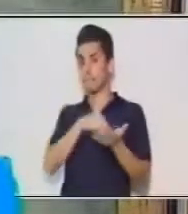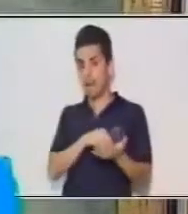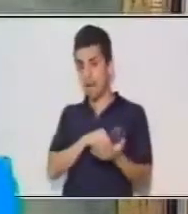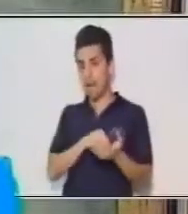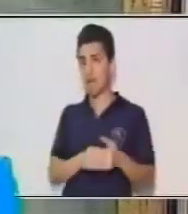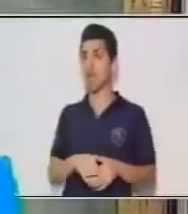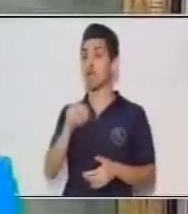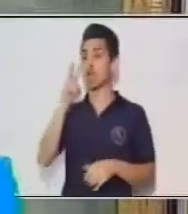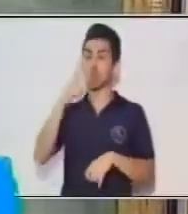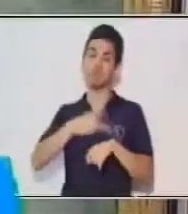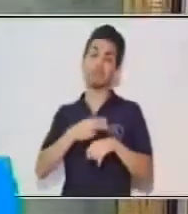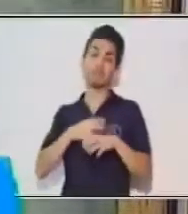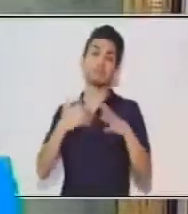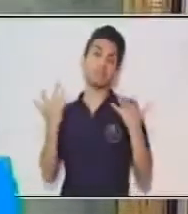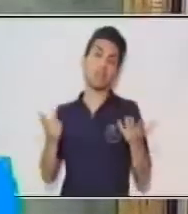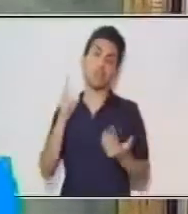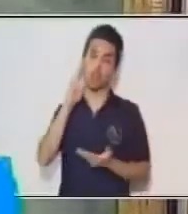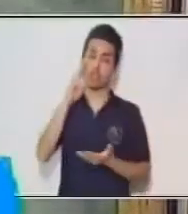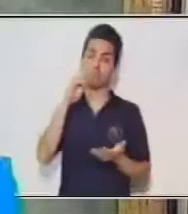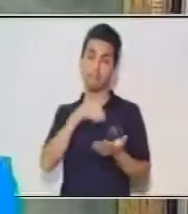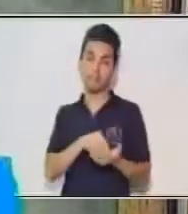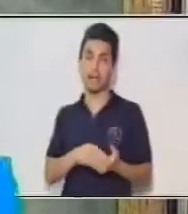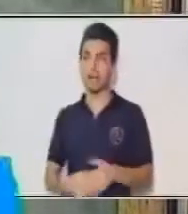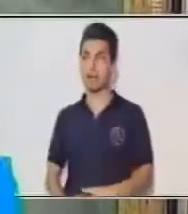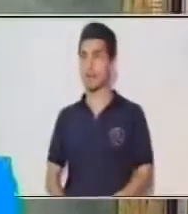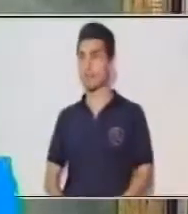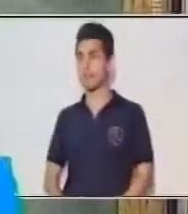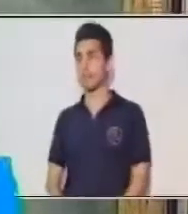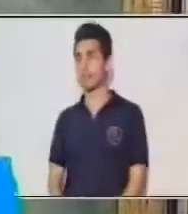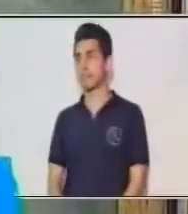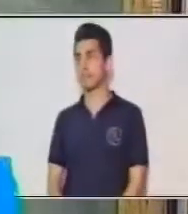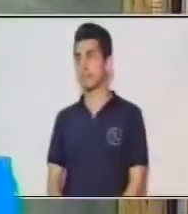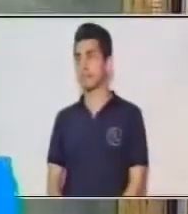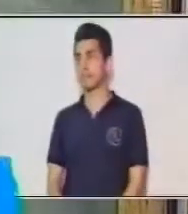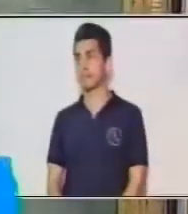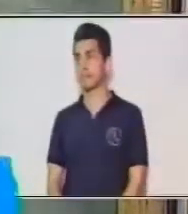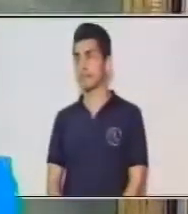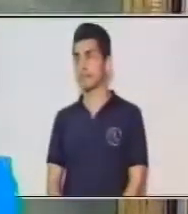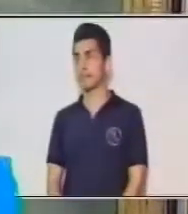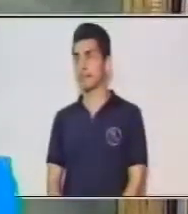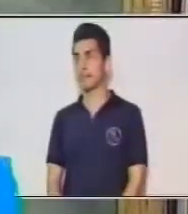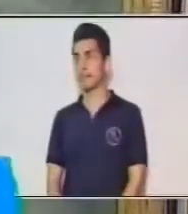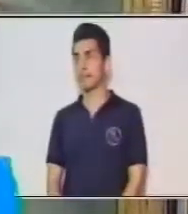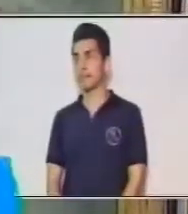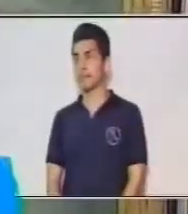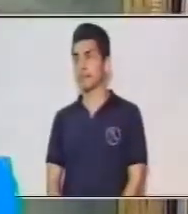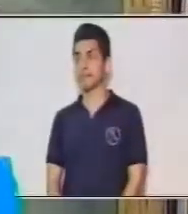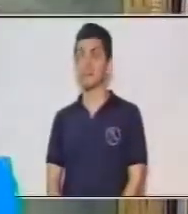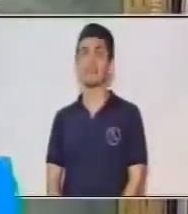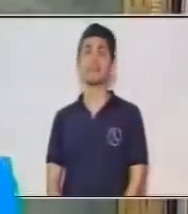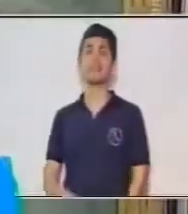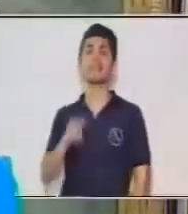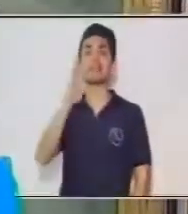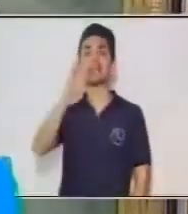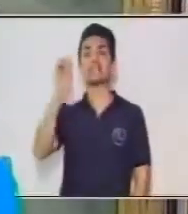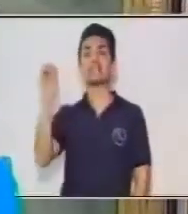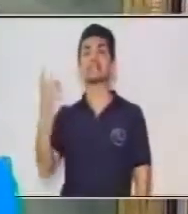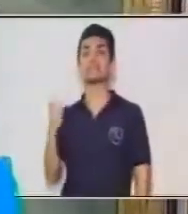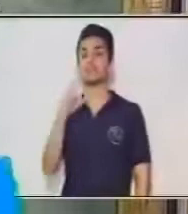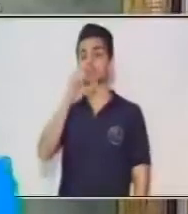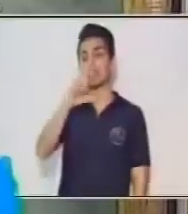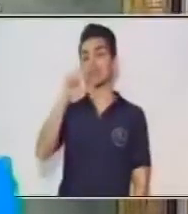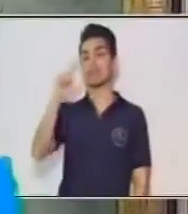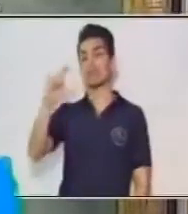2, son 2000. 300, vamos a hacer 3C. ¿Cómo